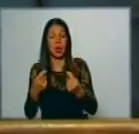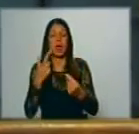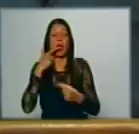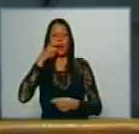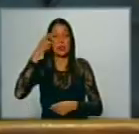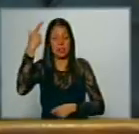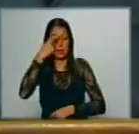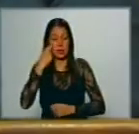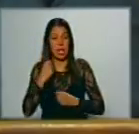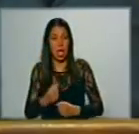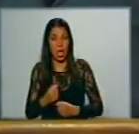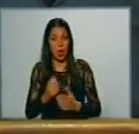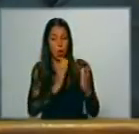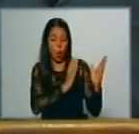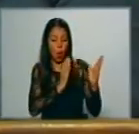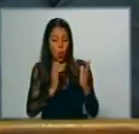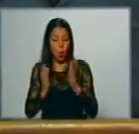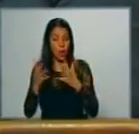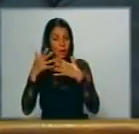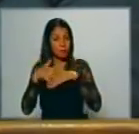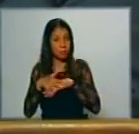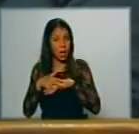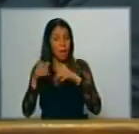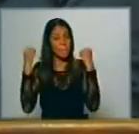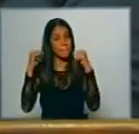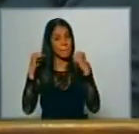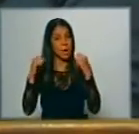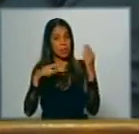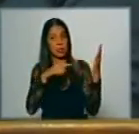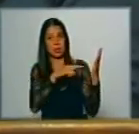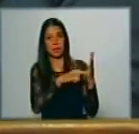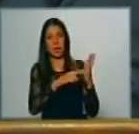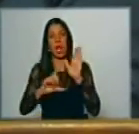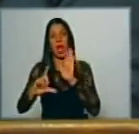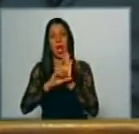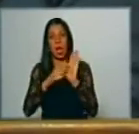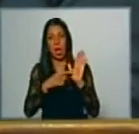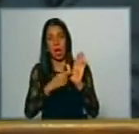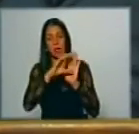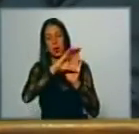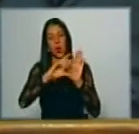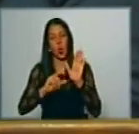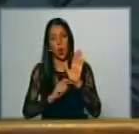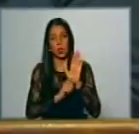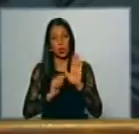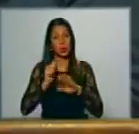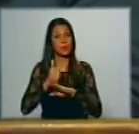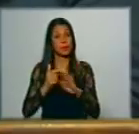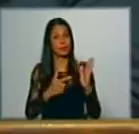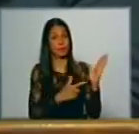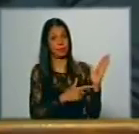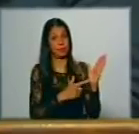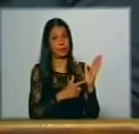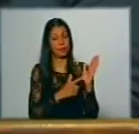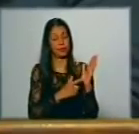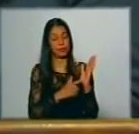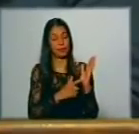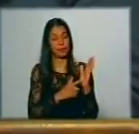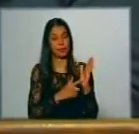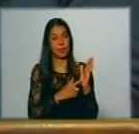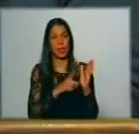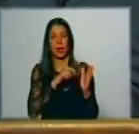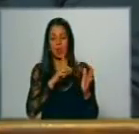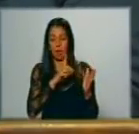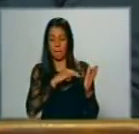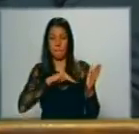celeridad y uniformidad en la aplicación y cumplimiento de esta ley constitucional. Estará integrada